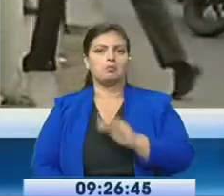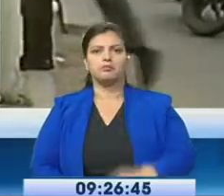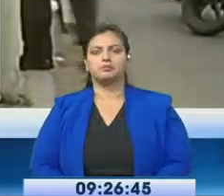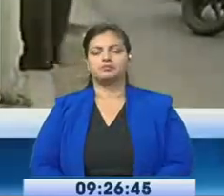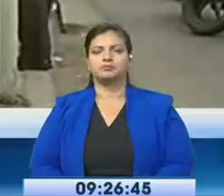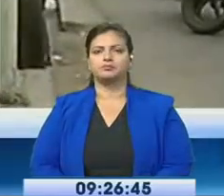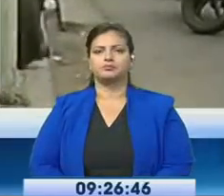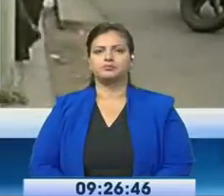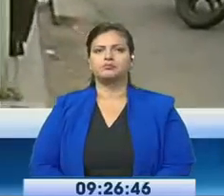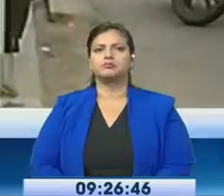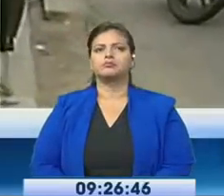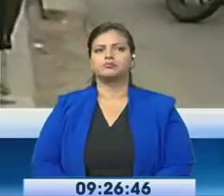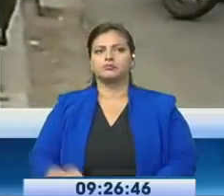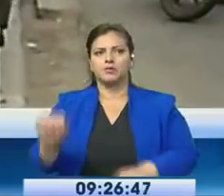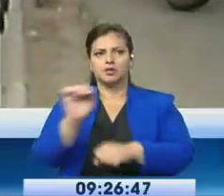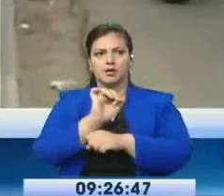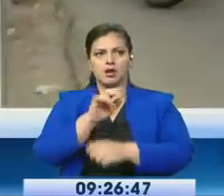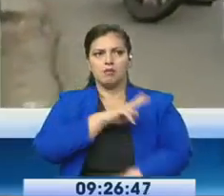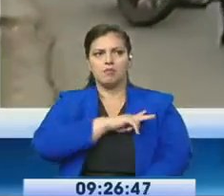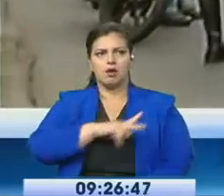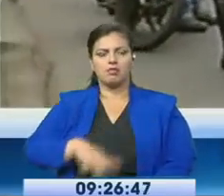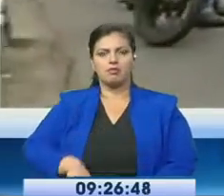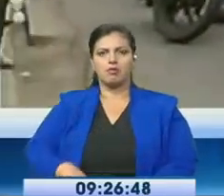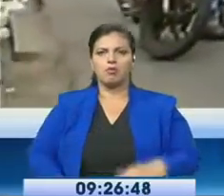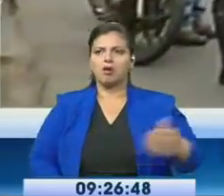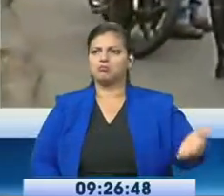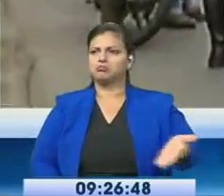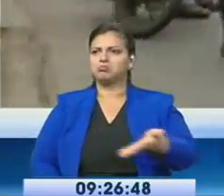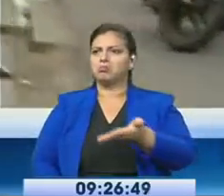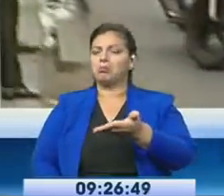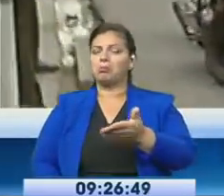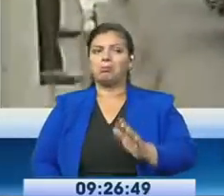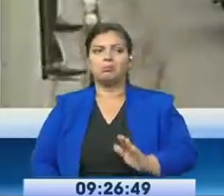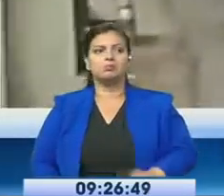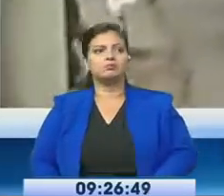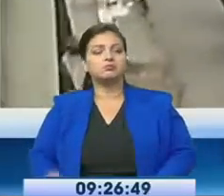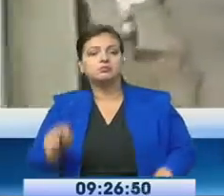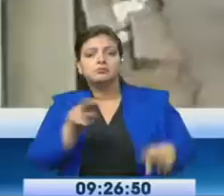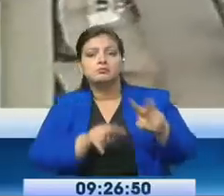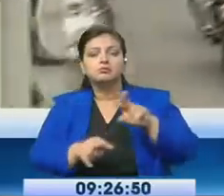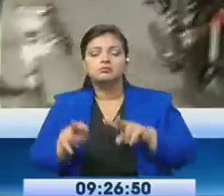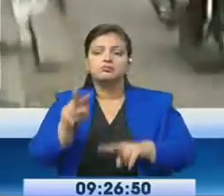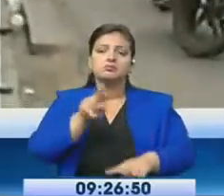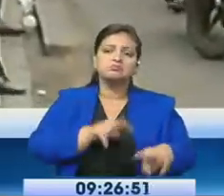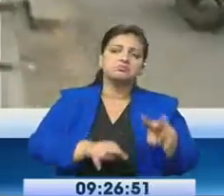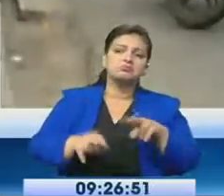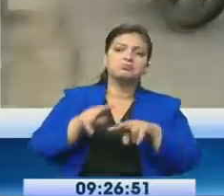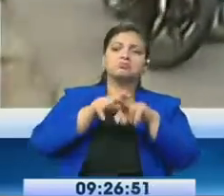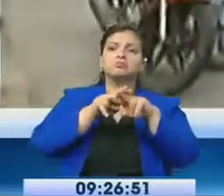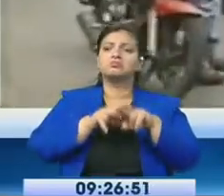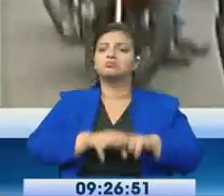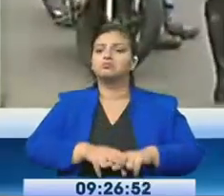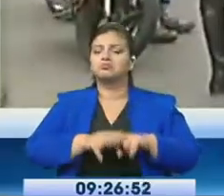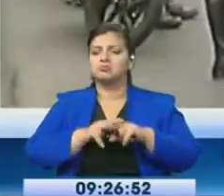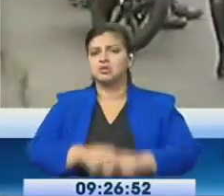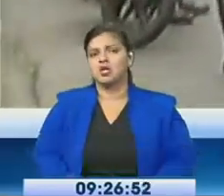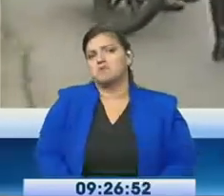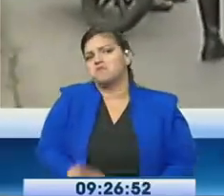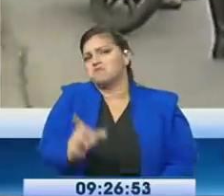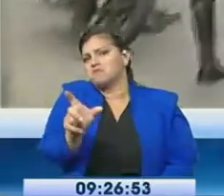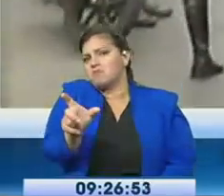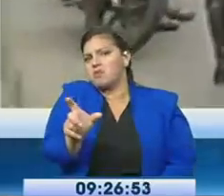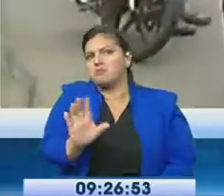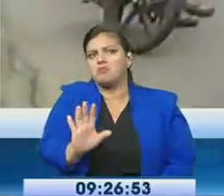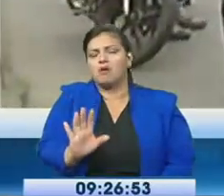vehículos particulares le realizan el respectivo chequeo tanto de los papeles del vehículo